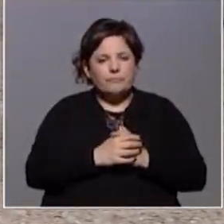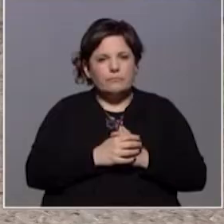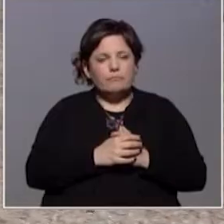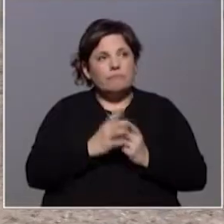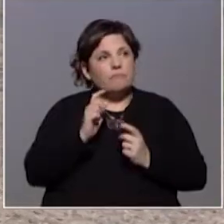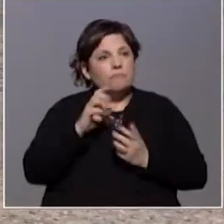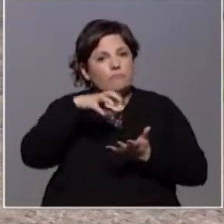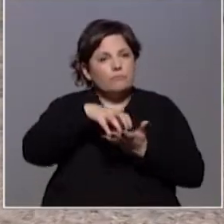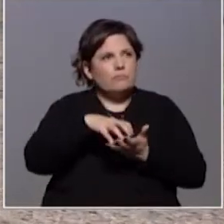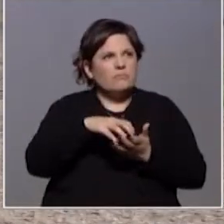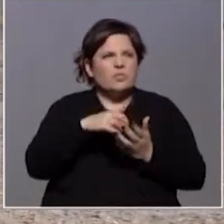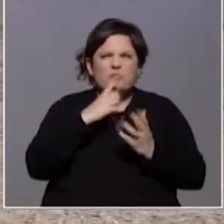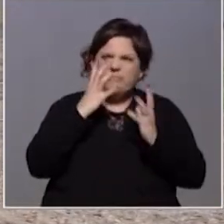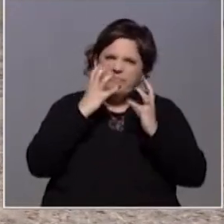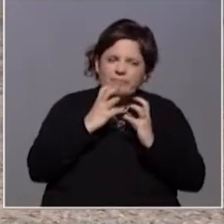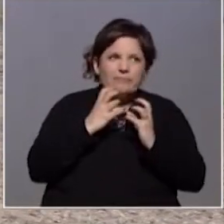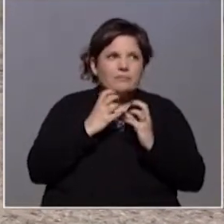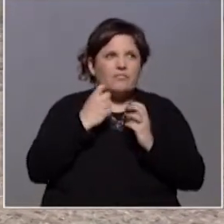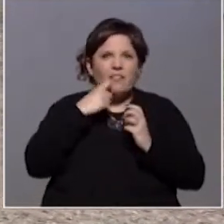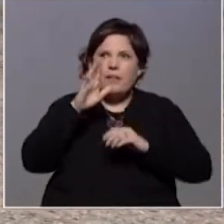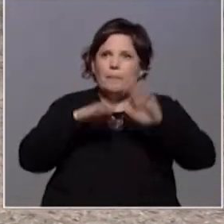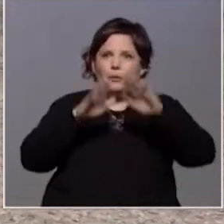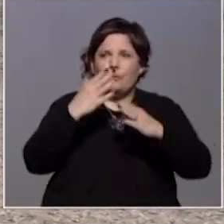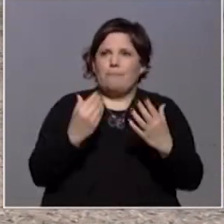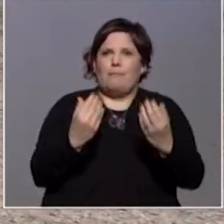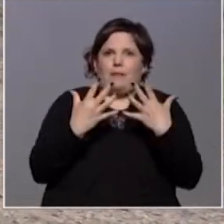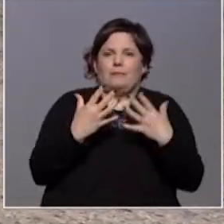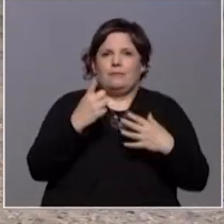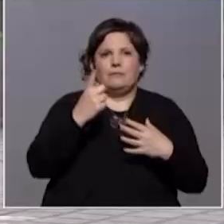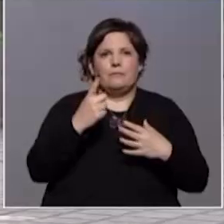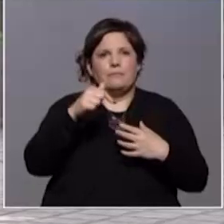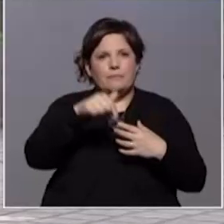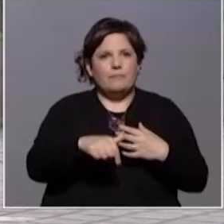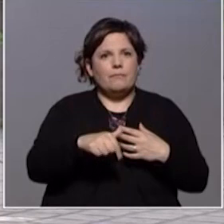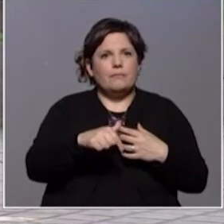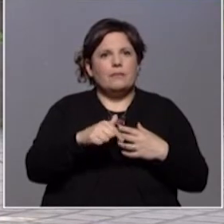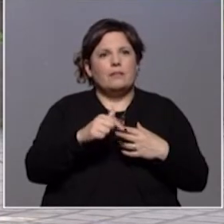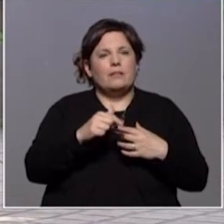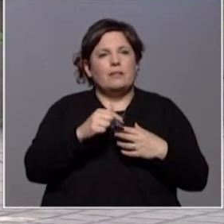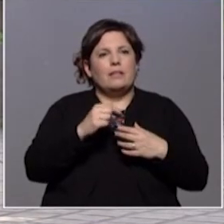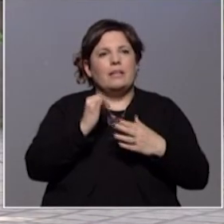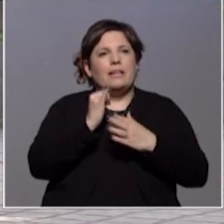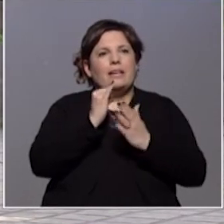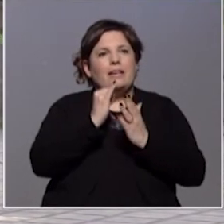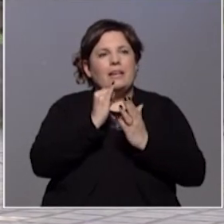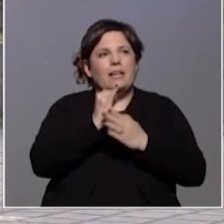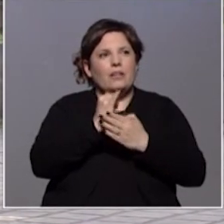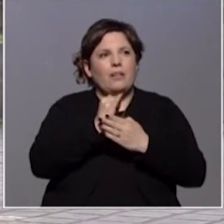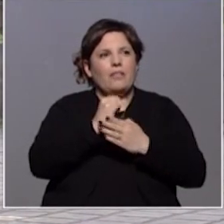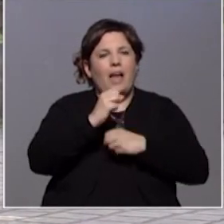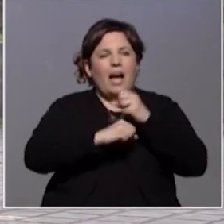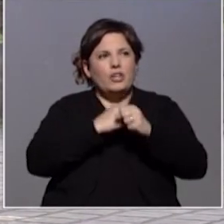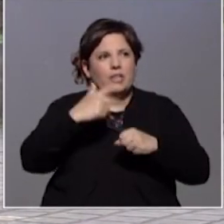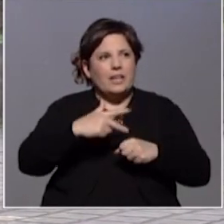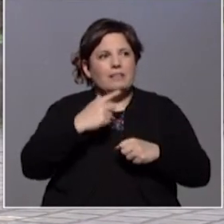Es un lugar muy medio tristongo, le habrían puesto un poco de pintura. Allí está, acá está, ¿ves? Las instituciones del año 13. Acá, esto